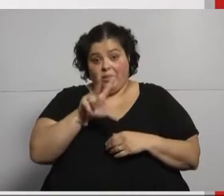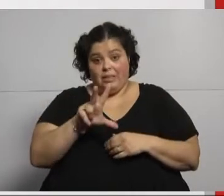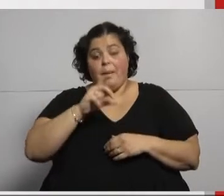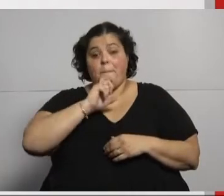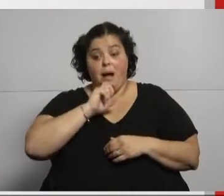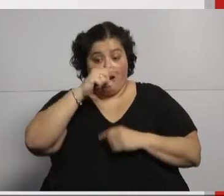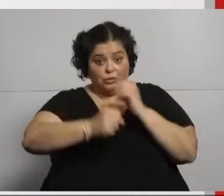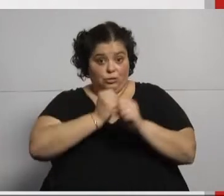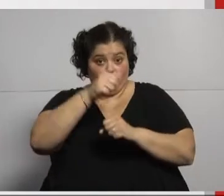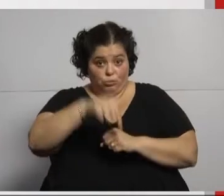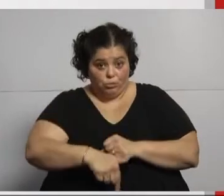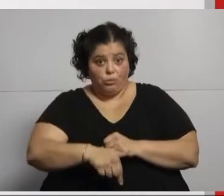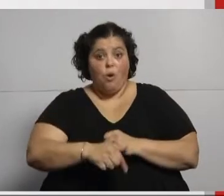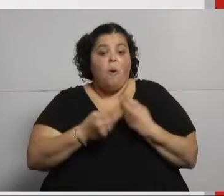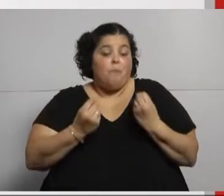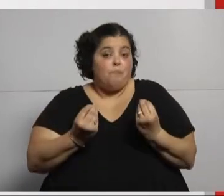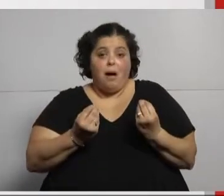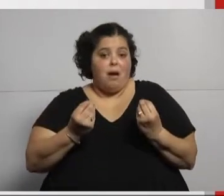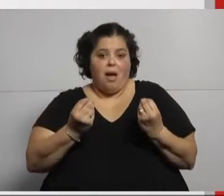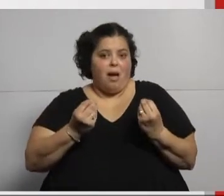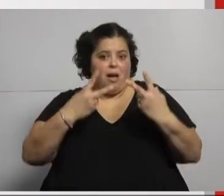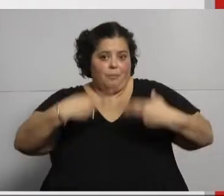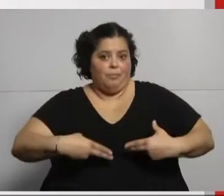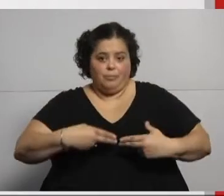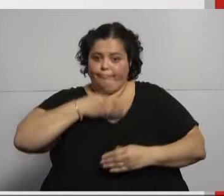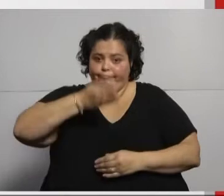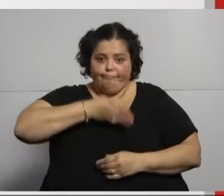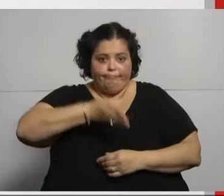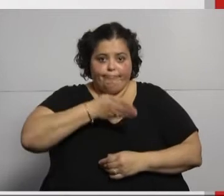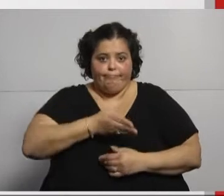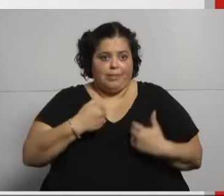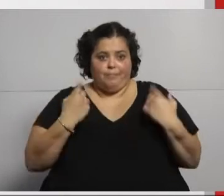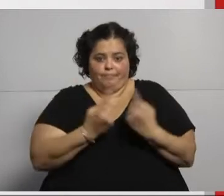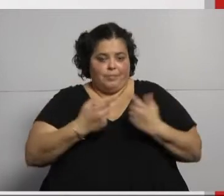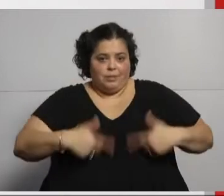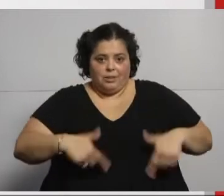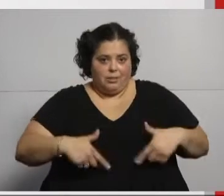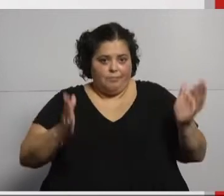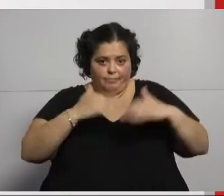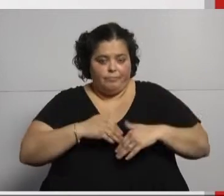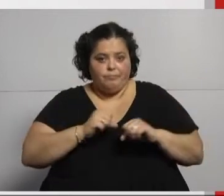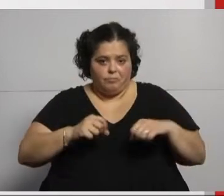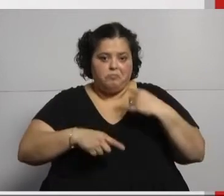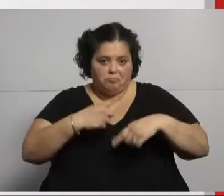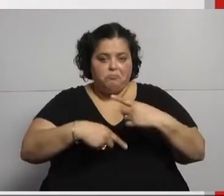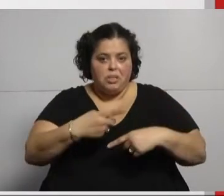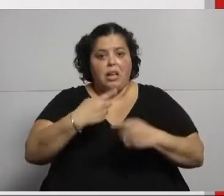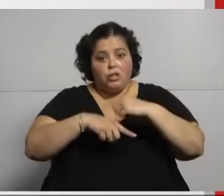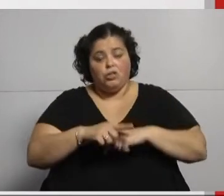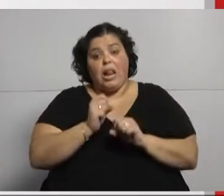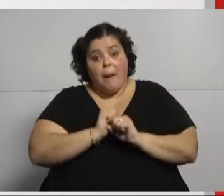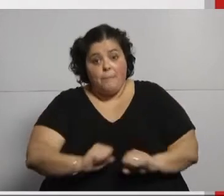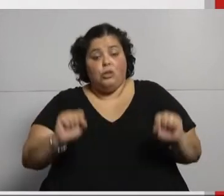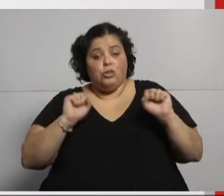fundamental de evitar la concurrencia, y no era la excepción el gobierno municipal en el caso de La Paz, con la